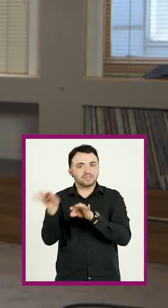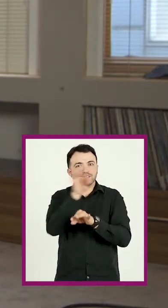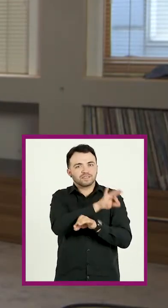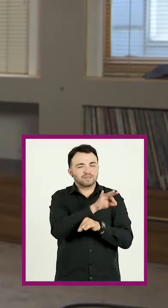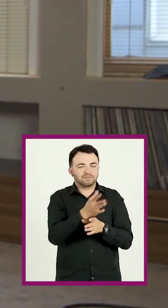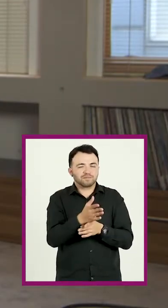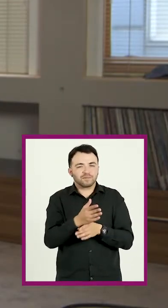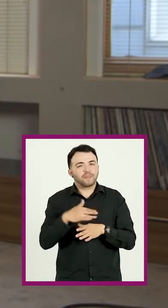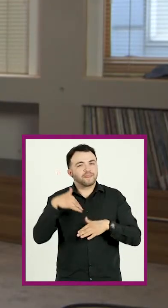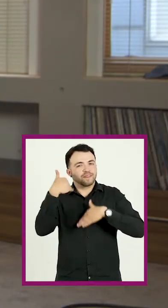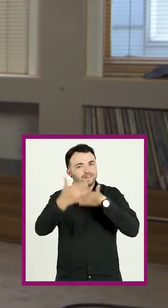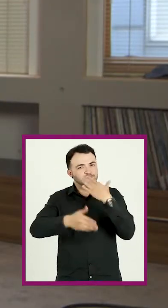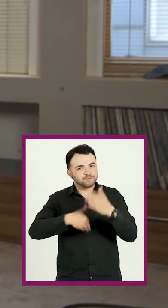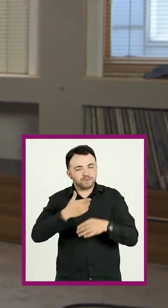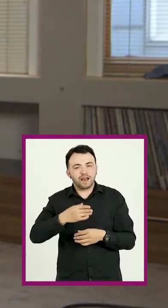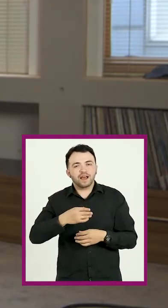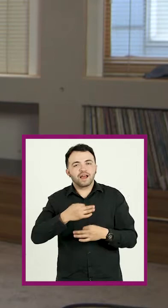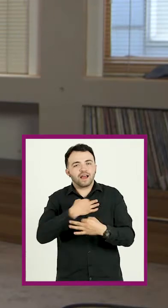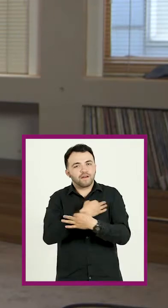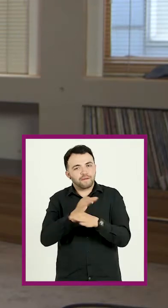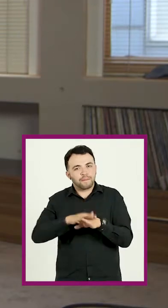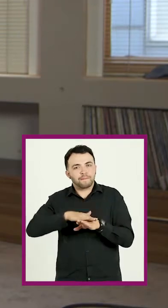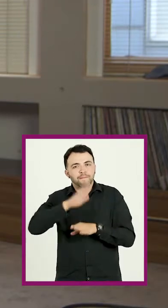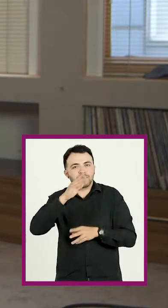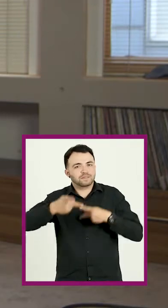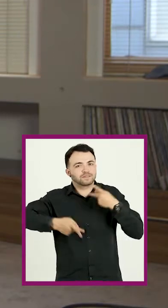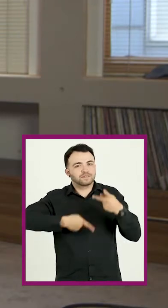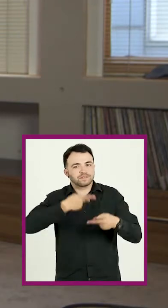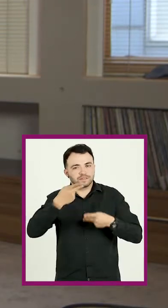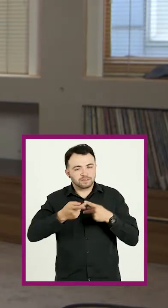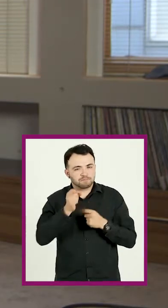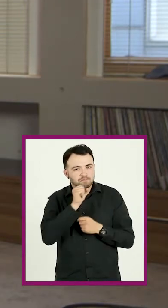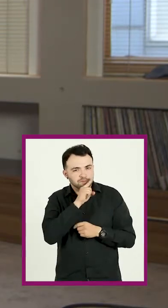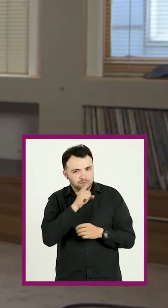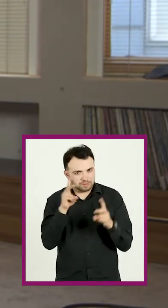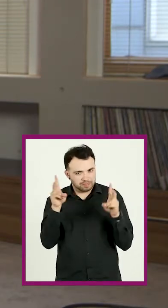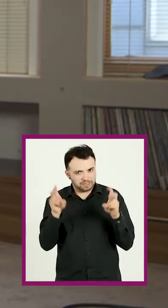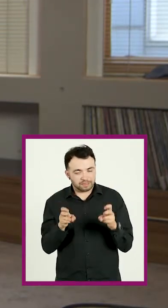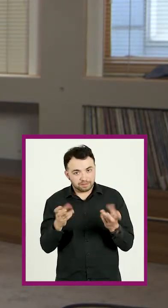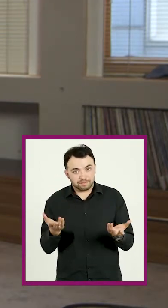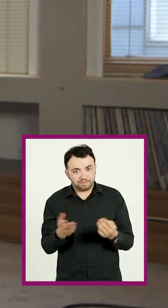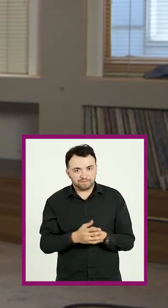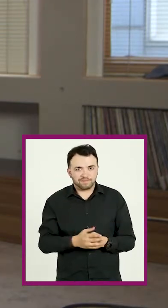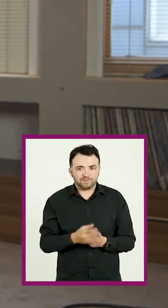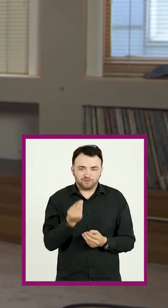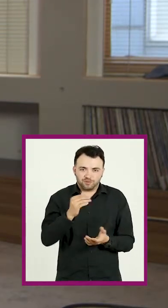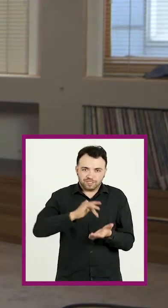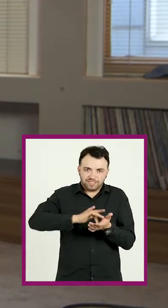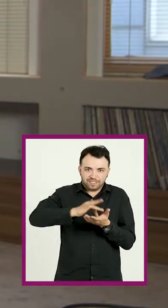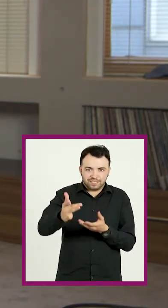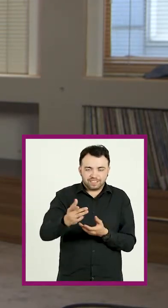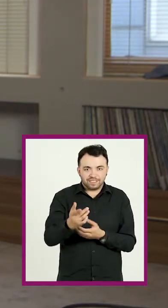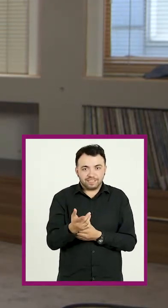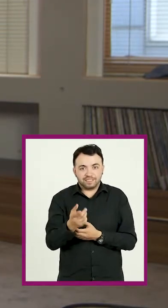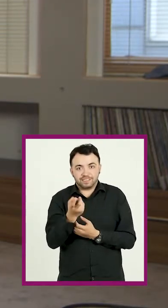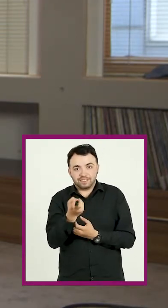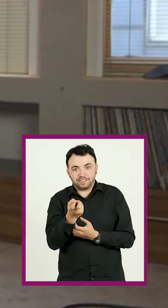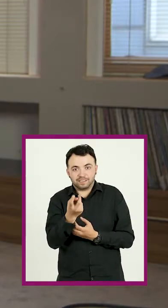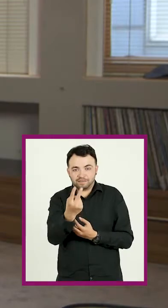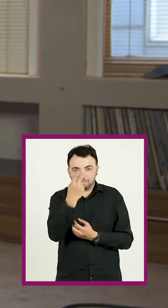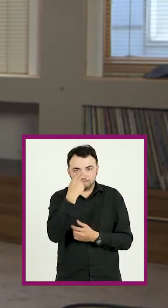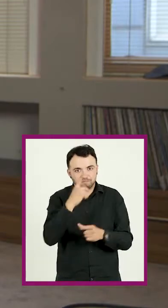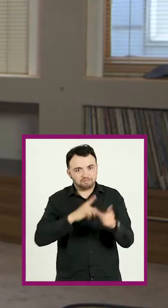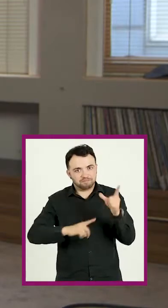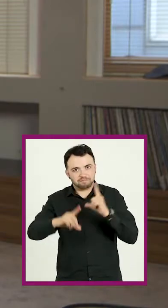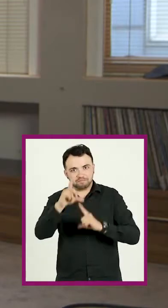Central, entonces ya hablaremos en algún otro momento de eso. Pero en fin, esto fue Etnomúsica, yo soy Bruno Bartra, muchísimas gracias por